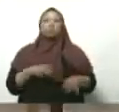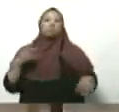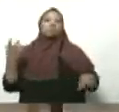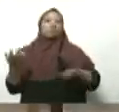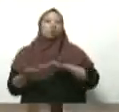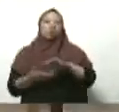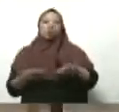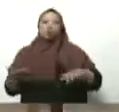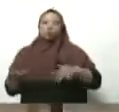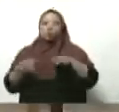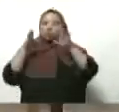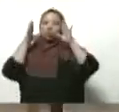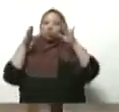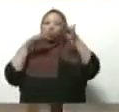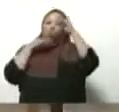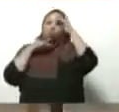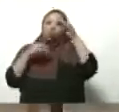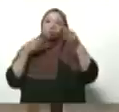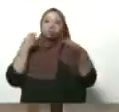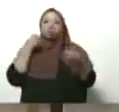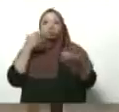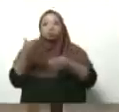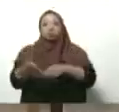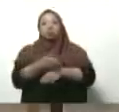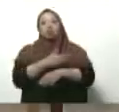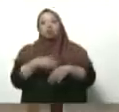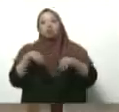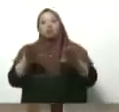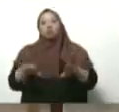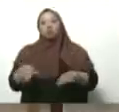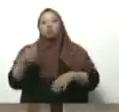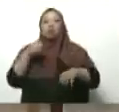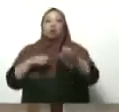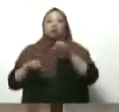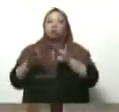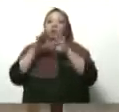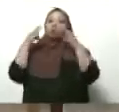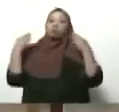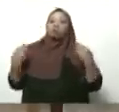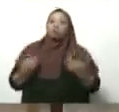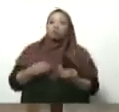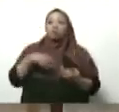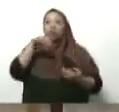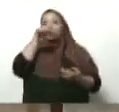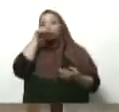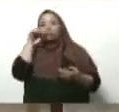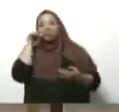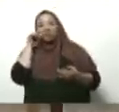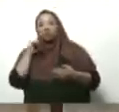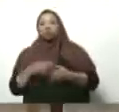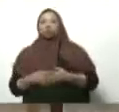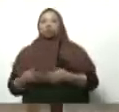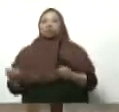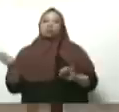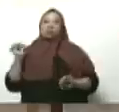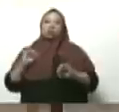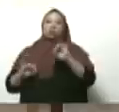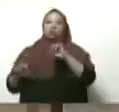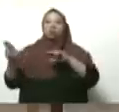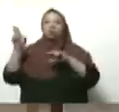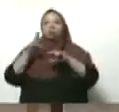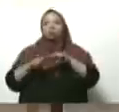que atentan como ya dije en el caso la droga contra la familia contra los menores de edad contra los niños